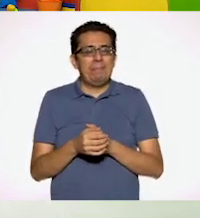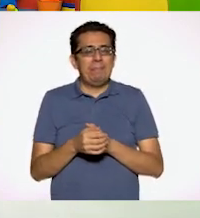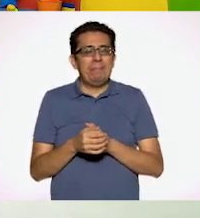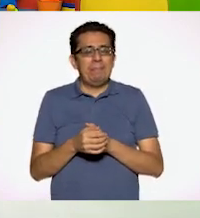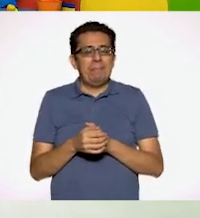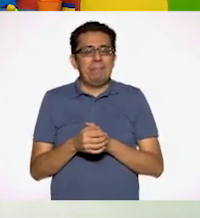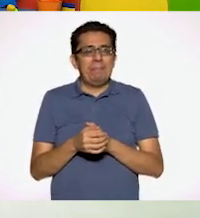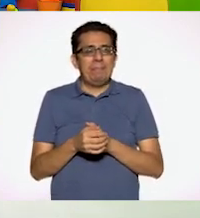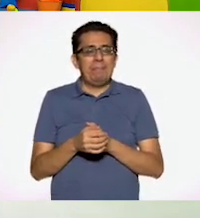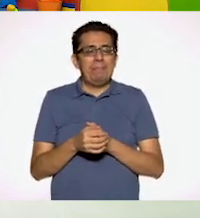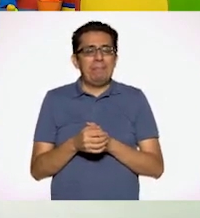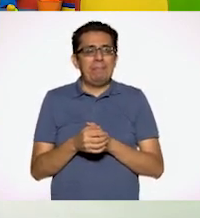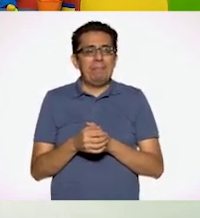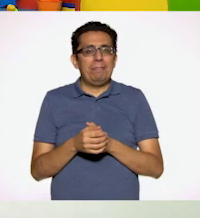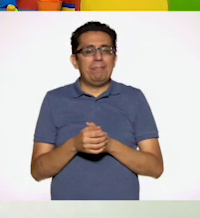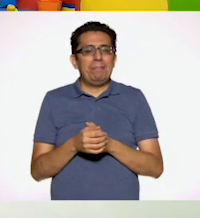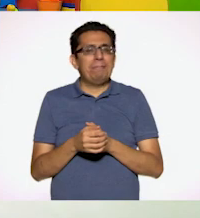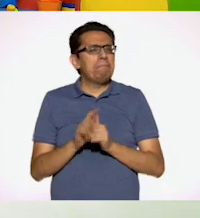Oh, creo que ya.